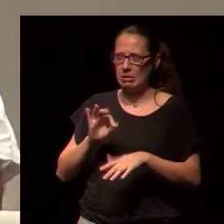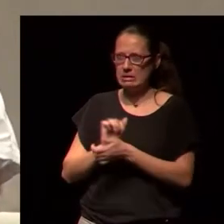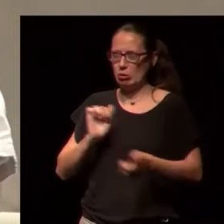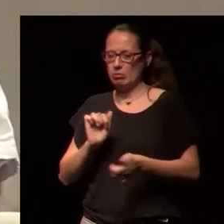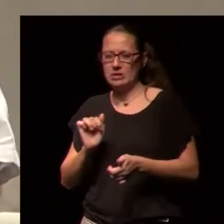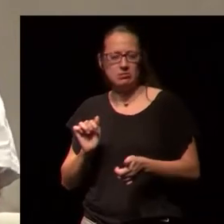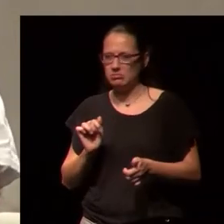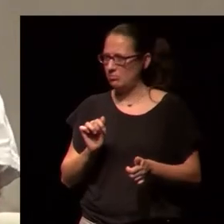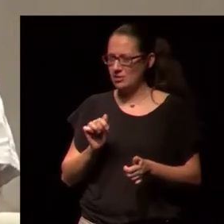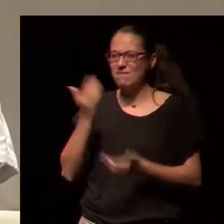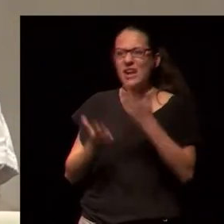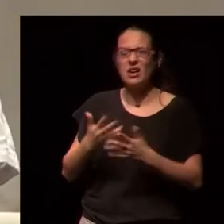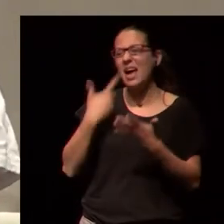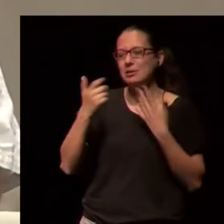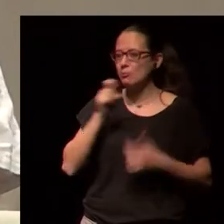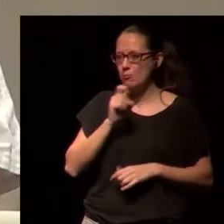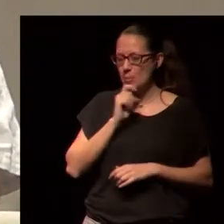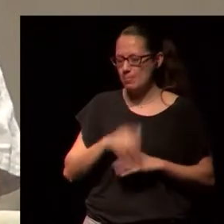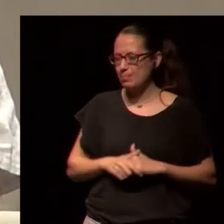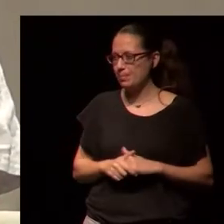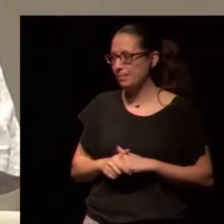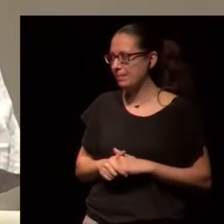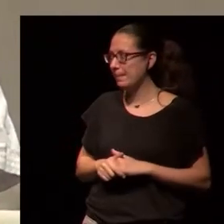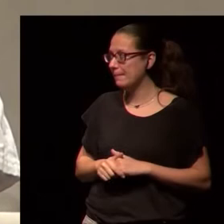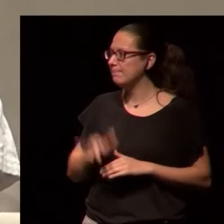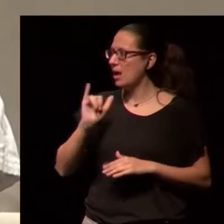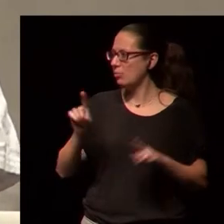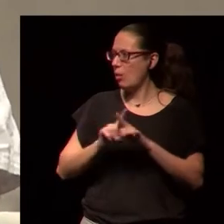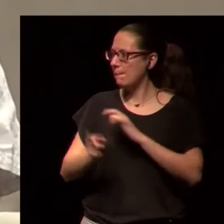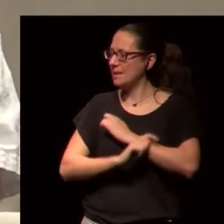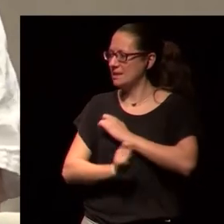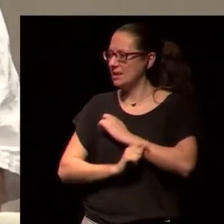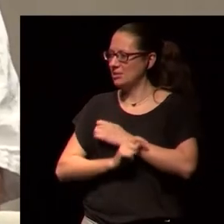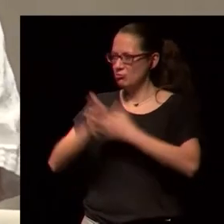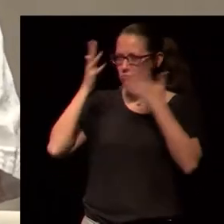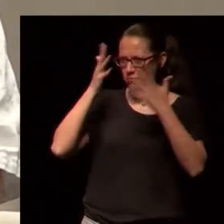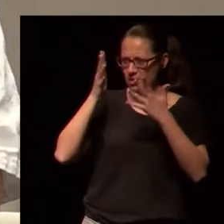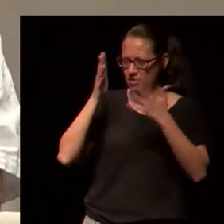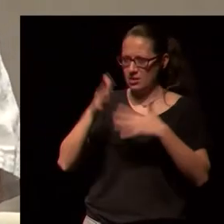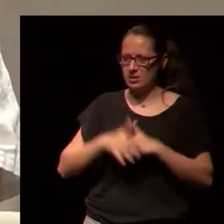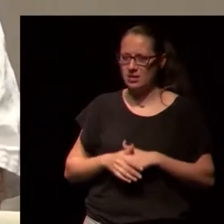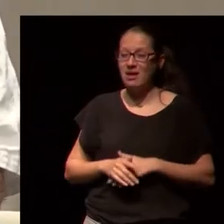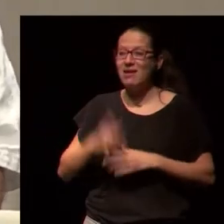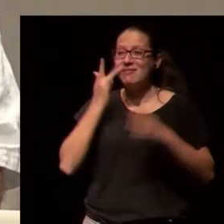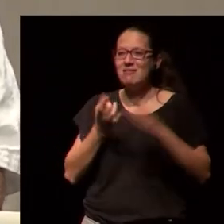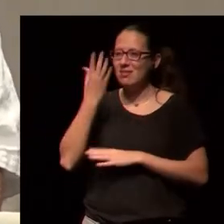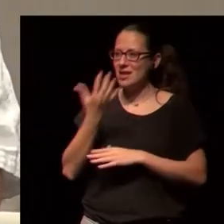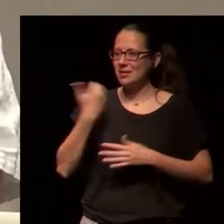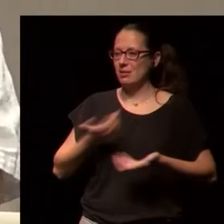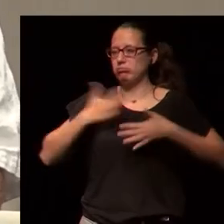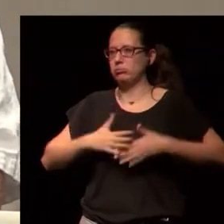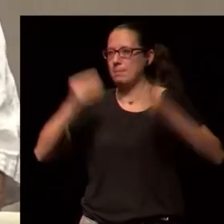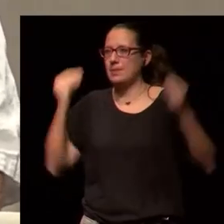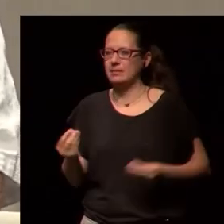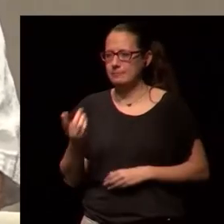arte? Tengo aquí unas pistas, unas sugerencias. No son ideas que hayan cuajado firmemente. Desde el